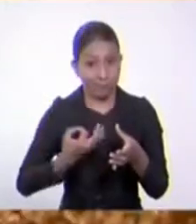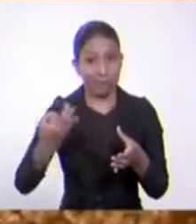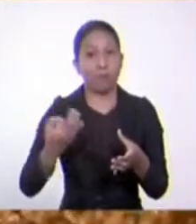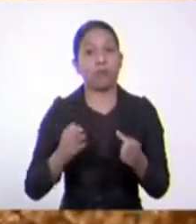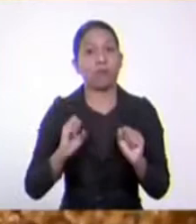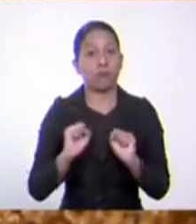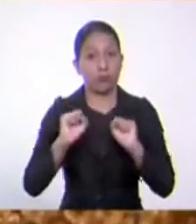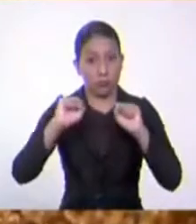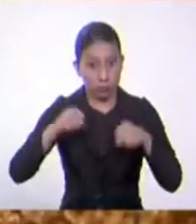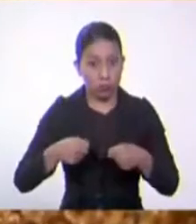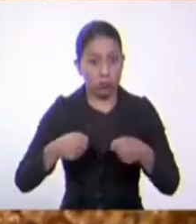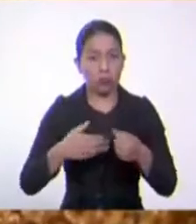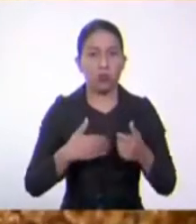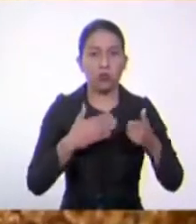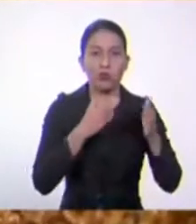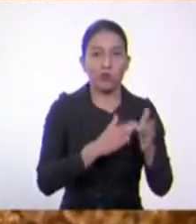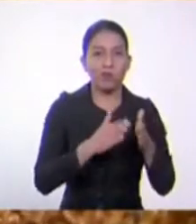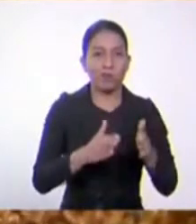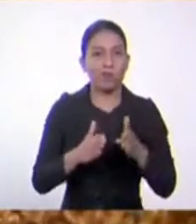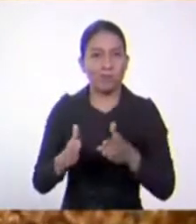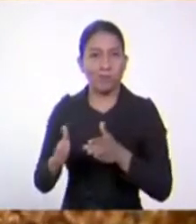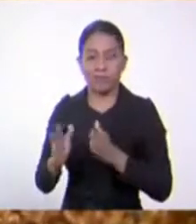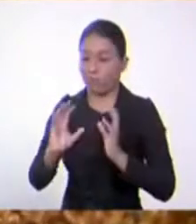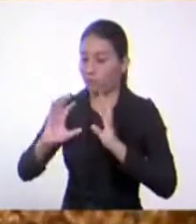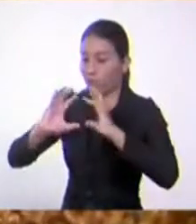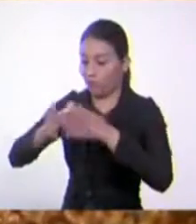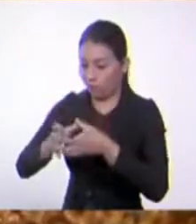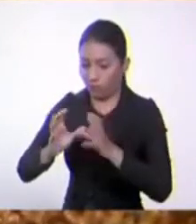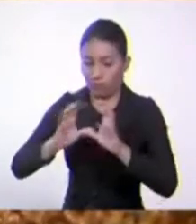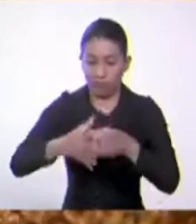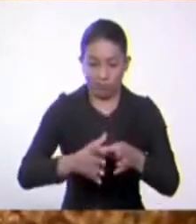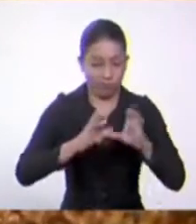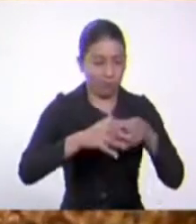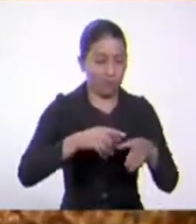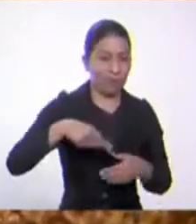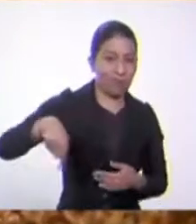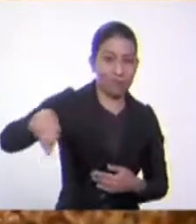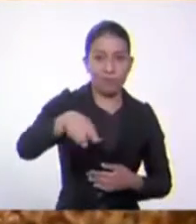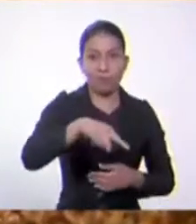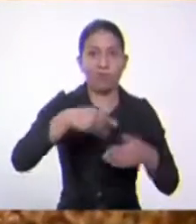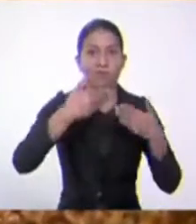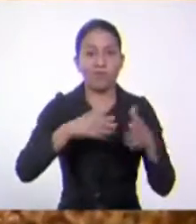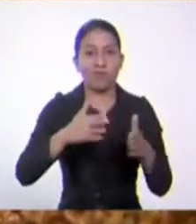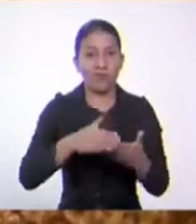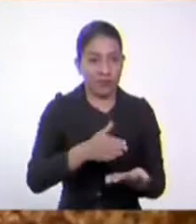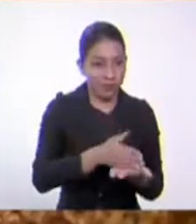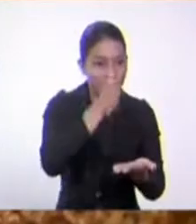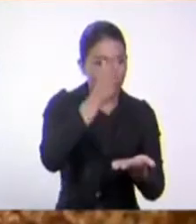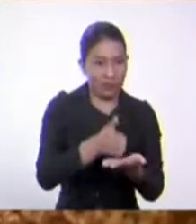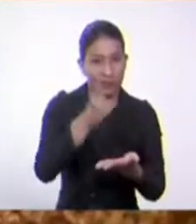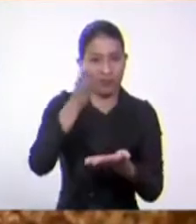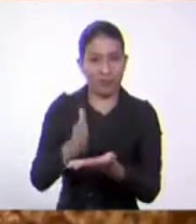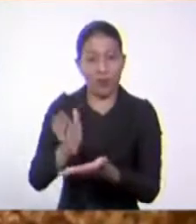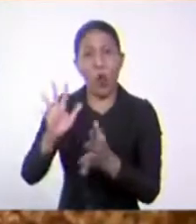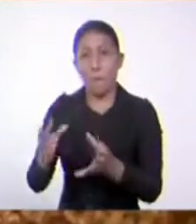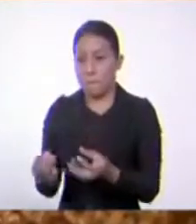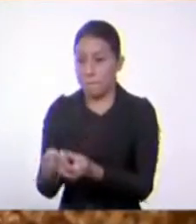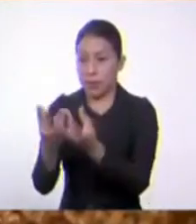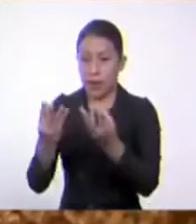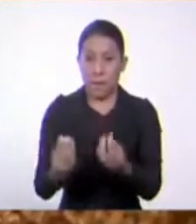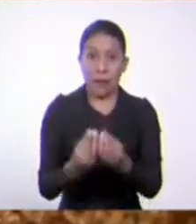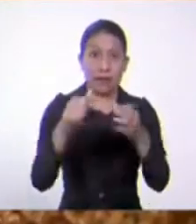poder organizar, clasificar y categorizar a todas estas formas de vida